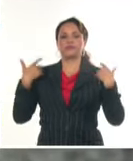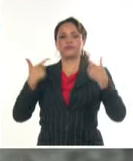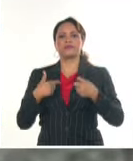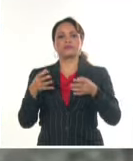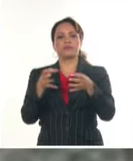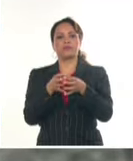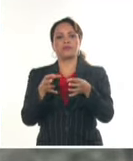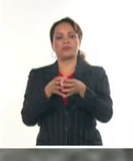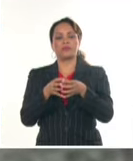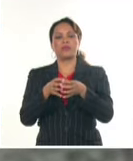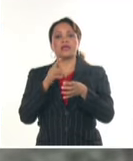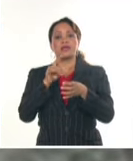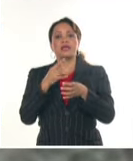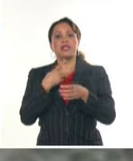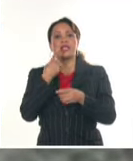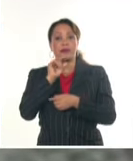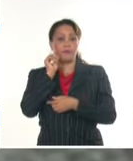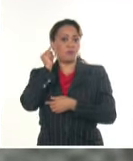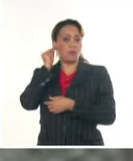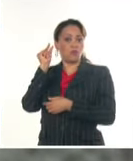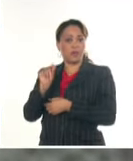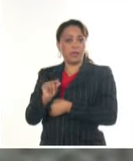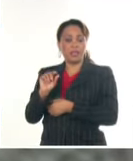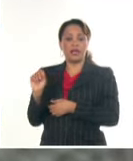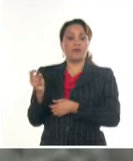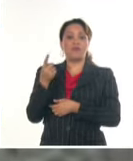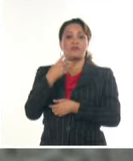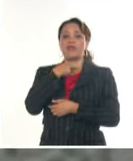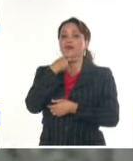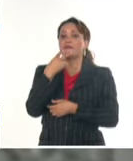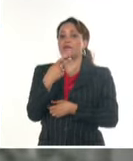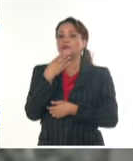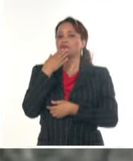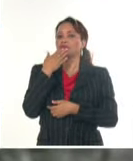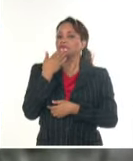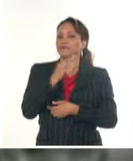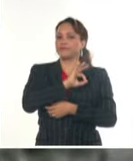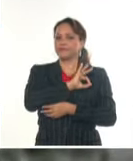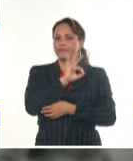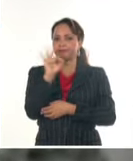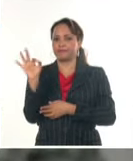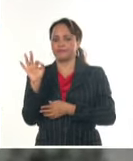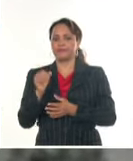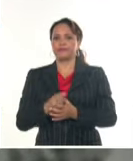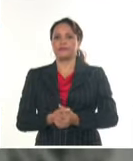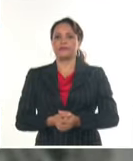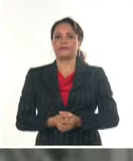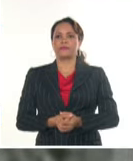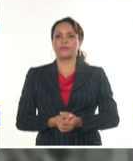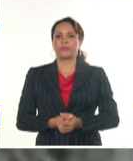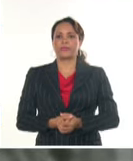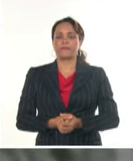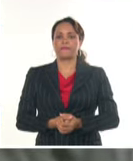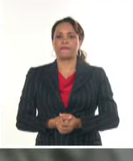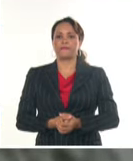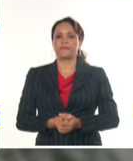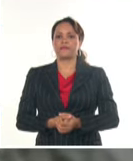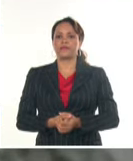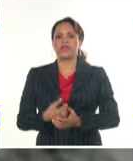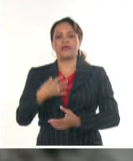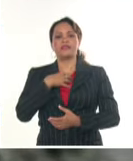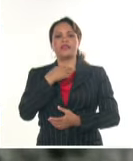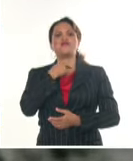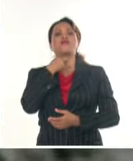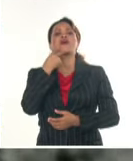Leo Brauer, la Márquez es una de las voces cubanas más espectaculares y especiales. A su juicio, posee un timbre de